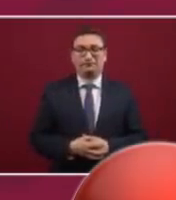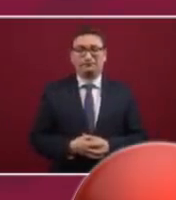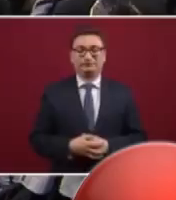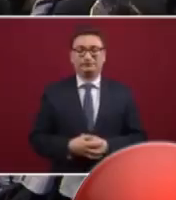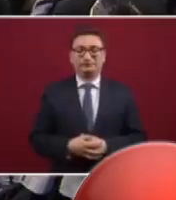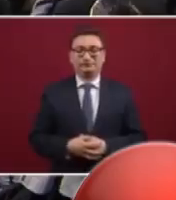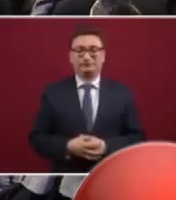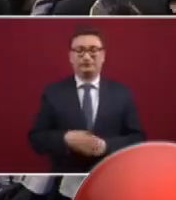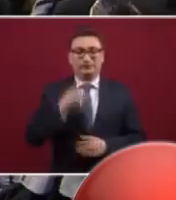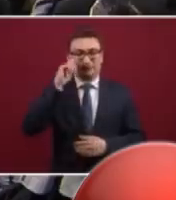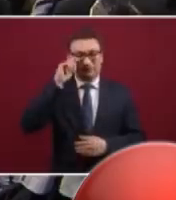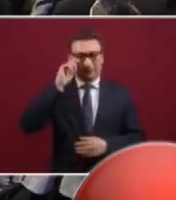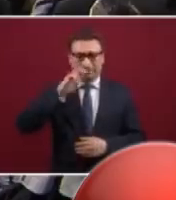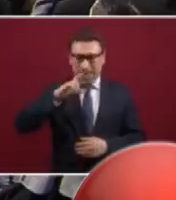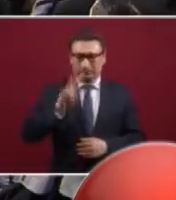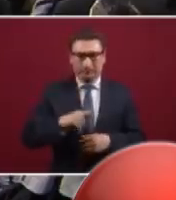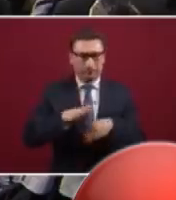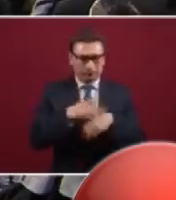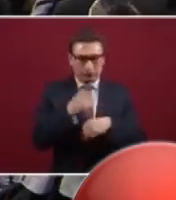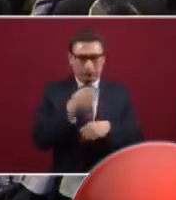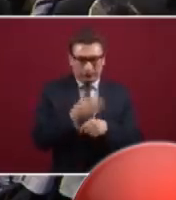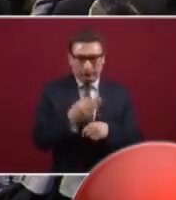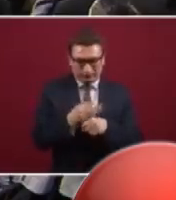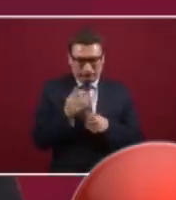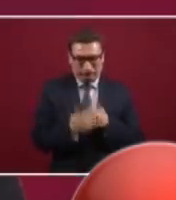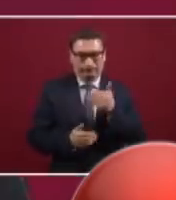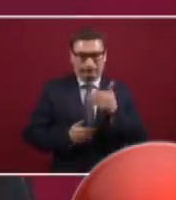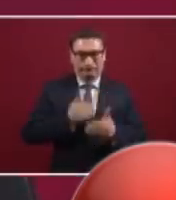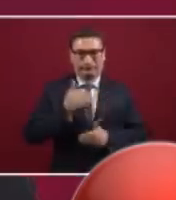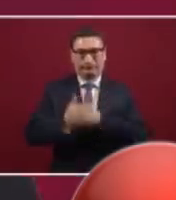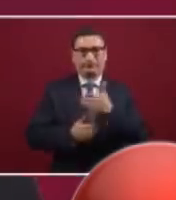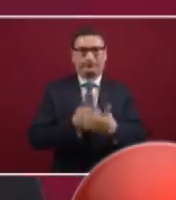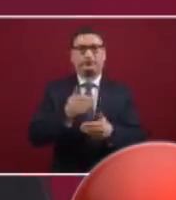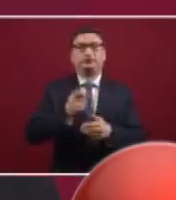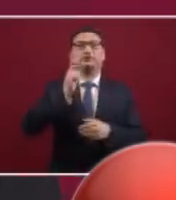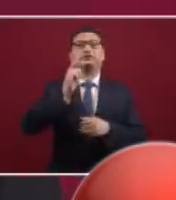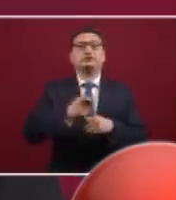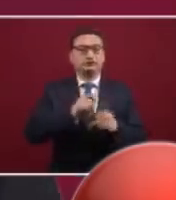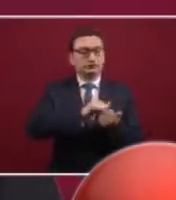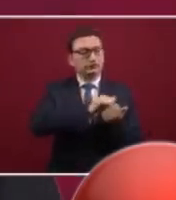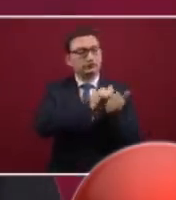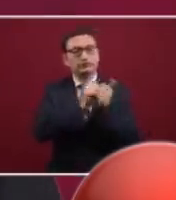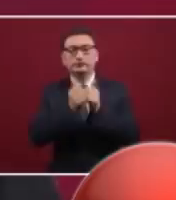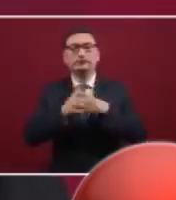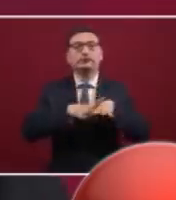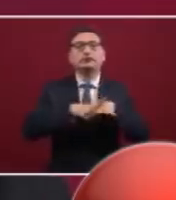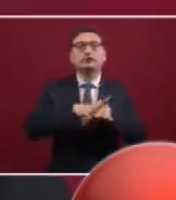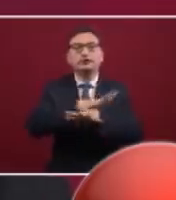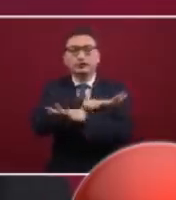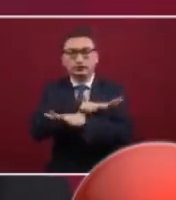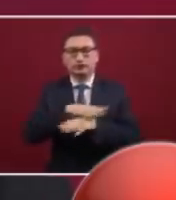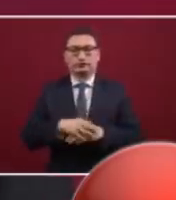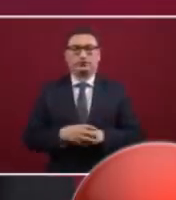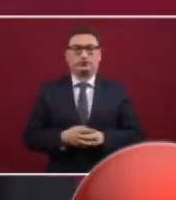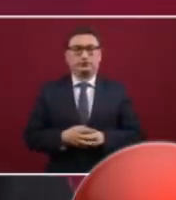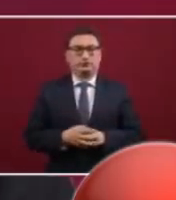porque sí estamos en un proceso de cambio, de transición, y no solo